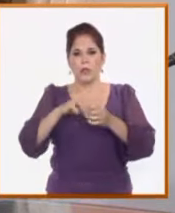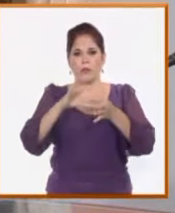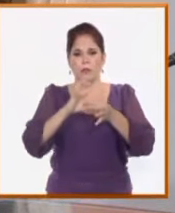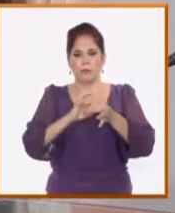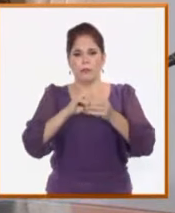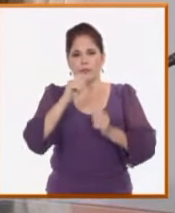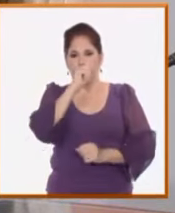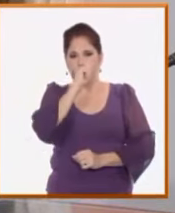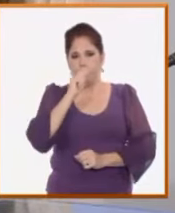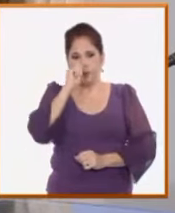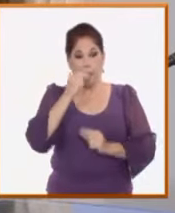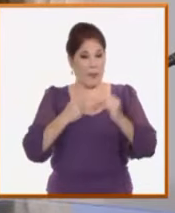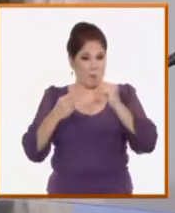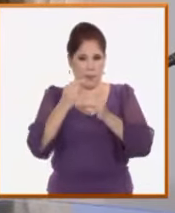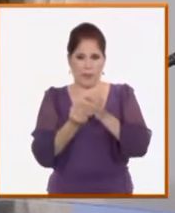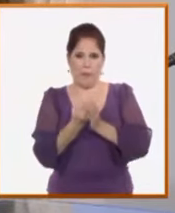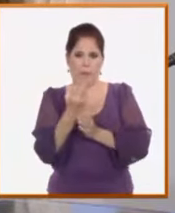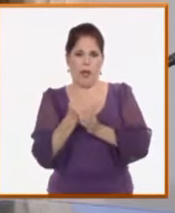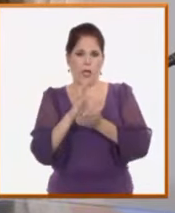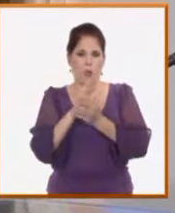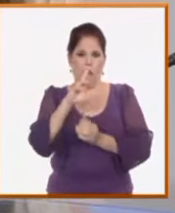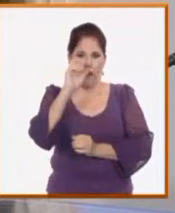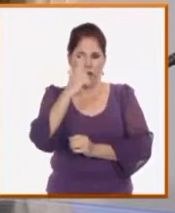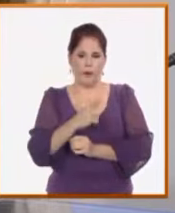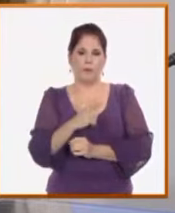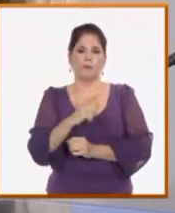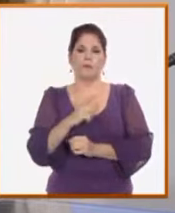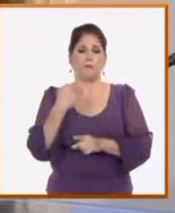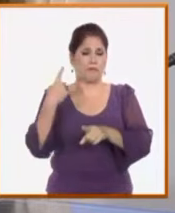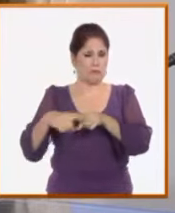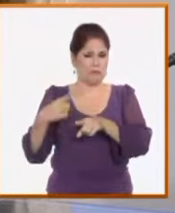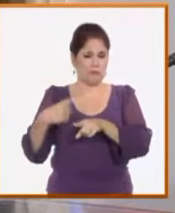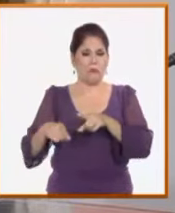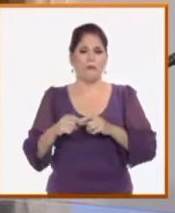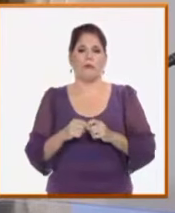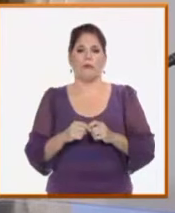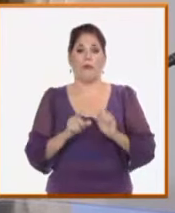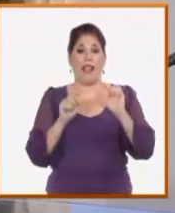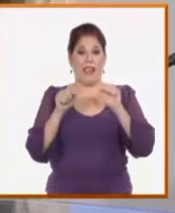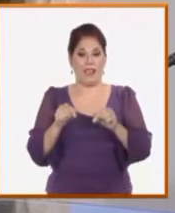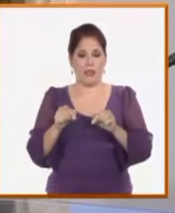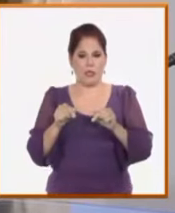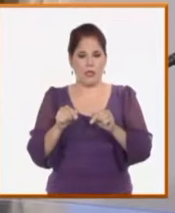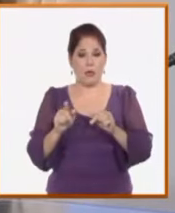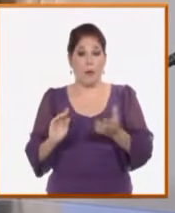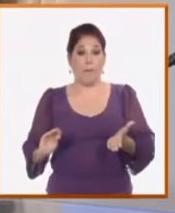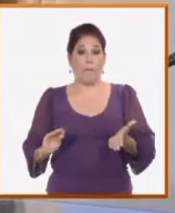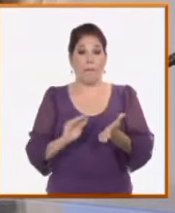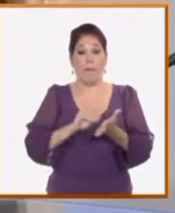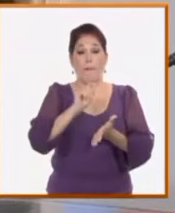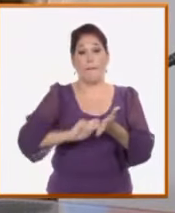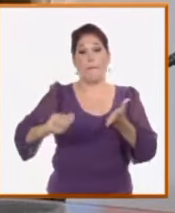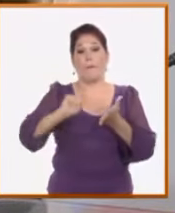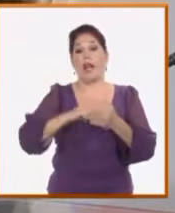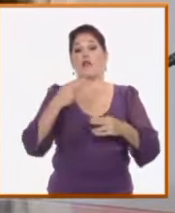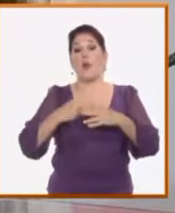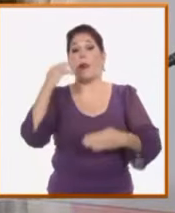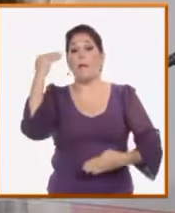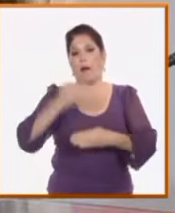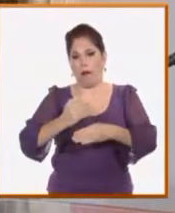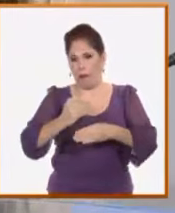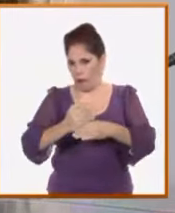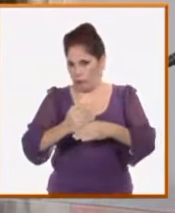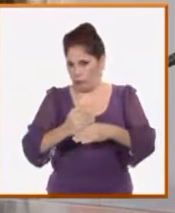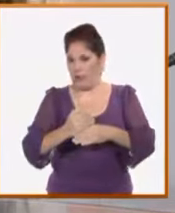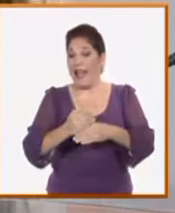fundamentalmente marihuana cocaína y achí señalar aquí que la implementación del plan Barrera que ahí donde se ve la